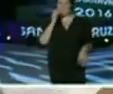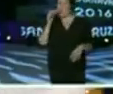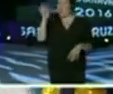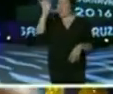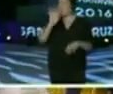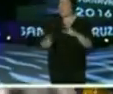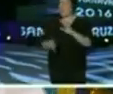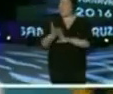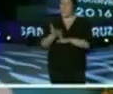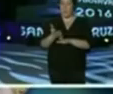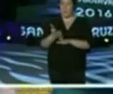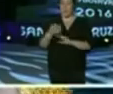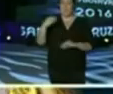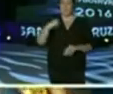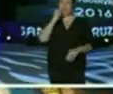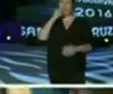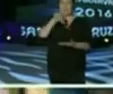en Atenas no caben los turistas.